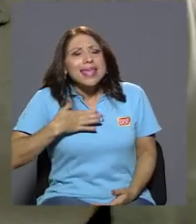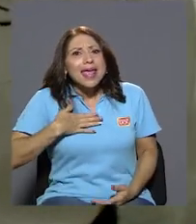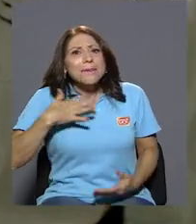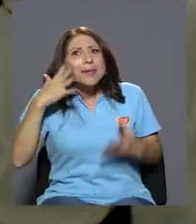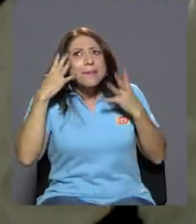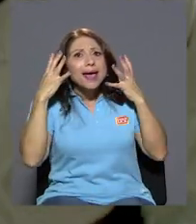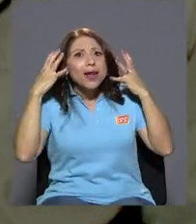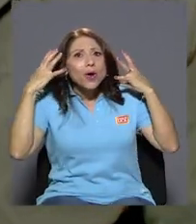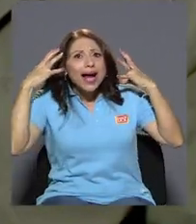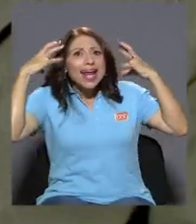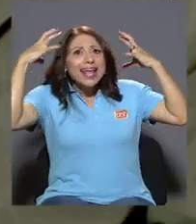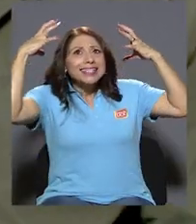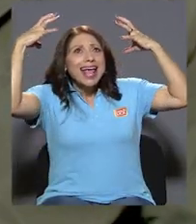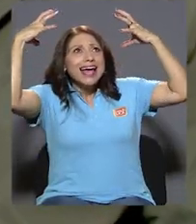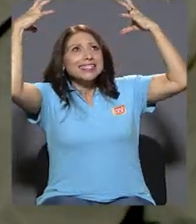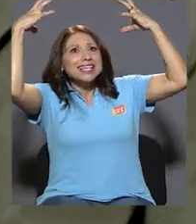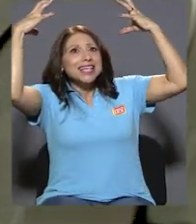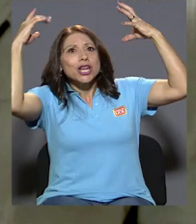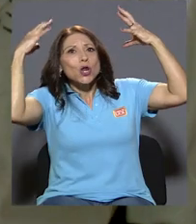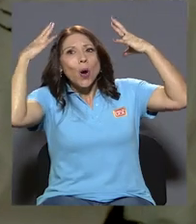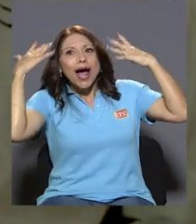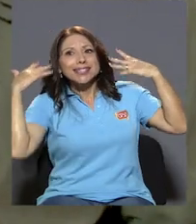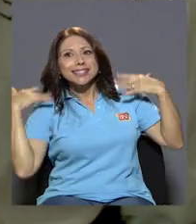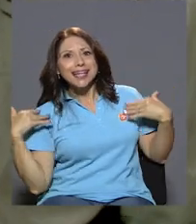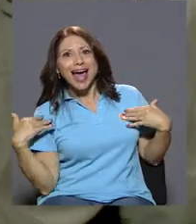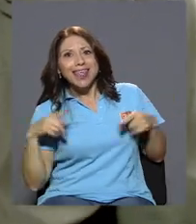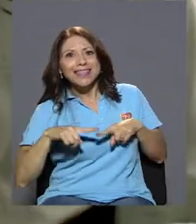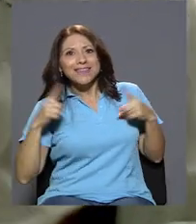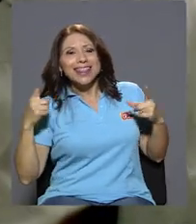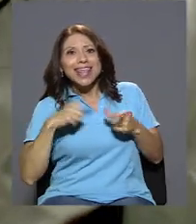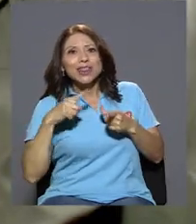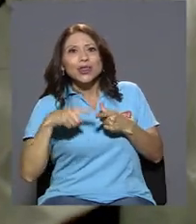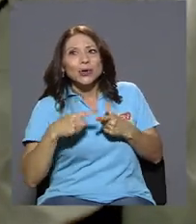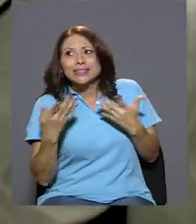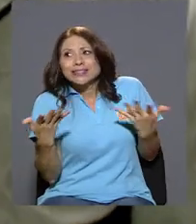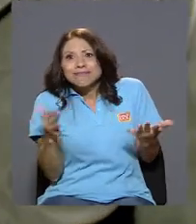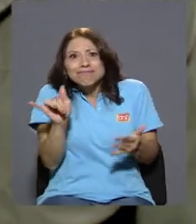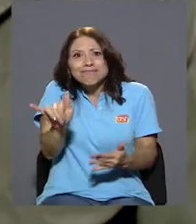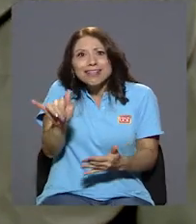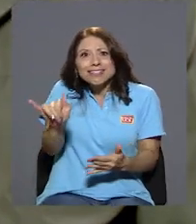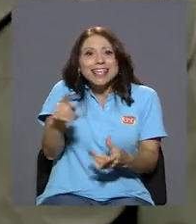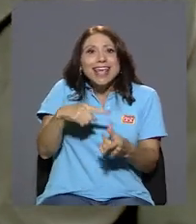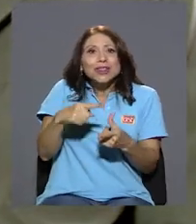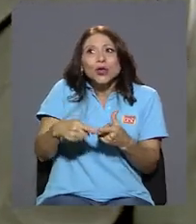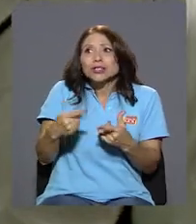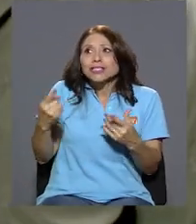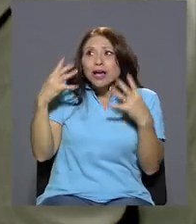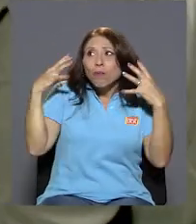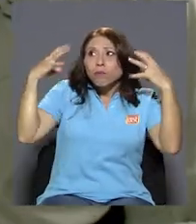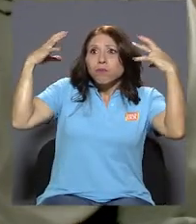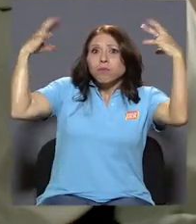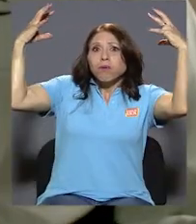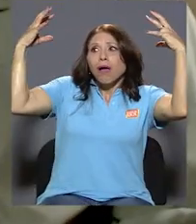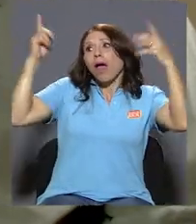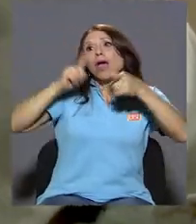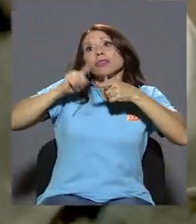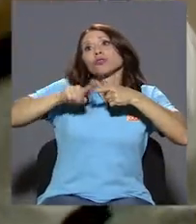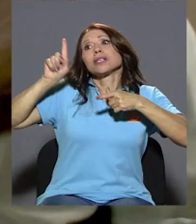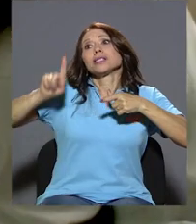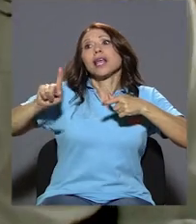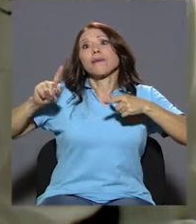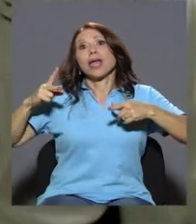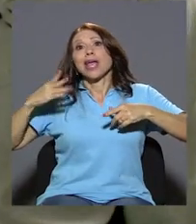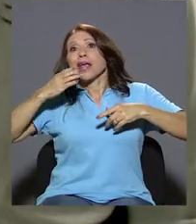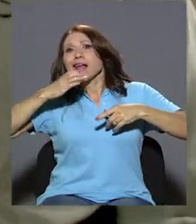pelo crece así no crece asa y entonces tu pelo crece así entonces a planchuelo para que